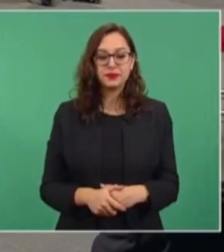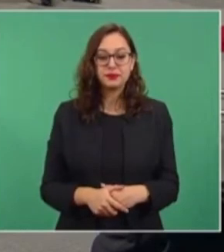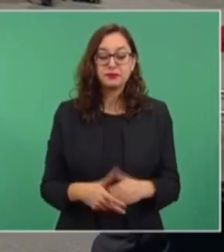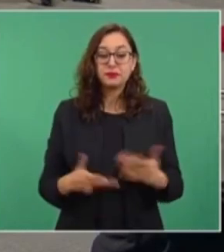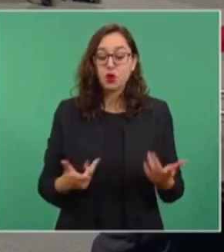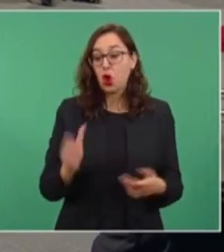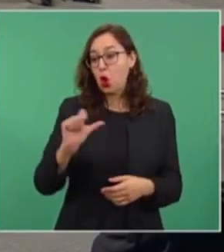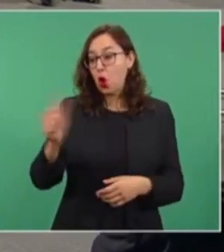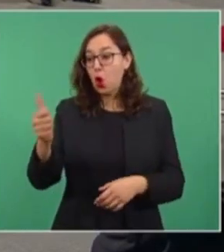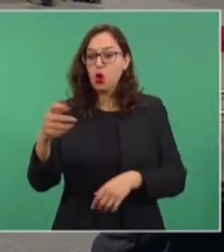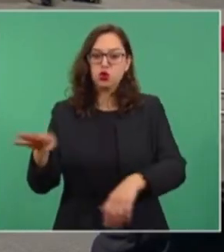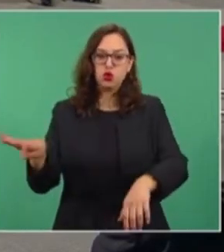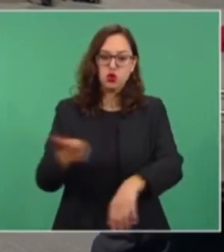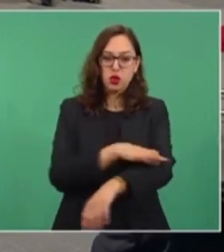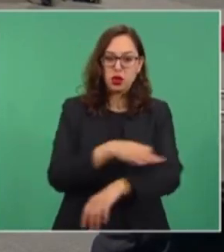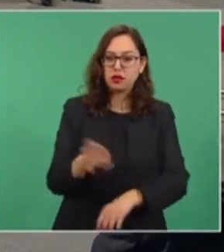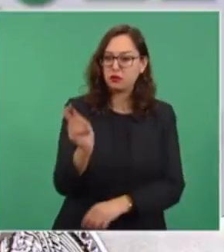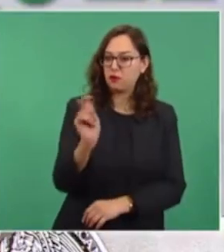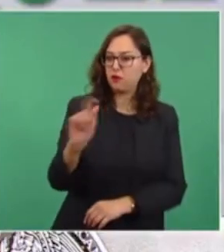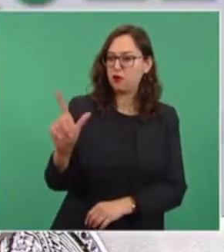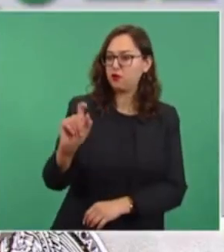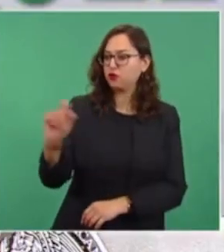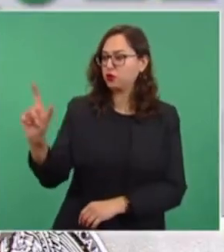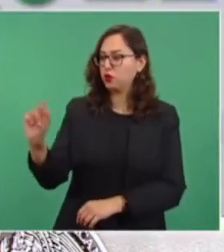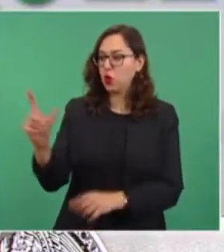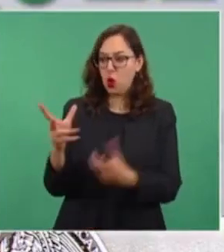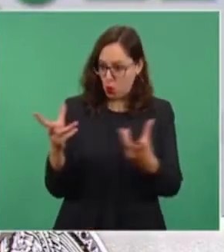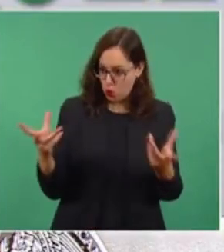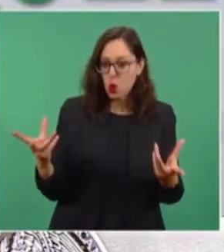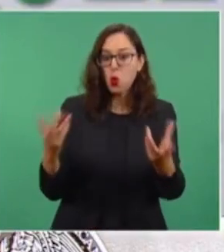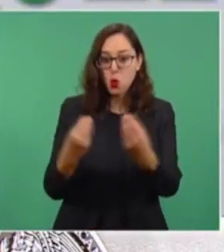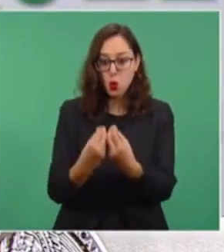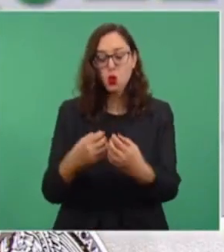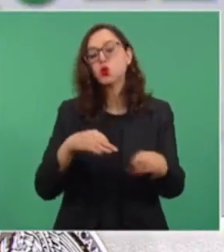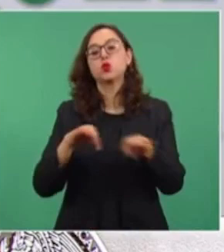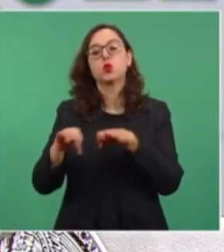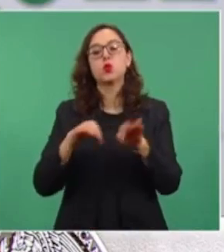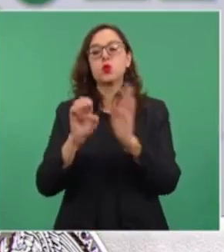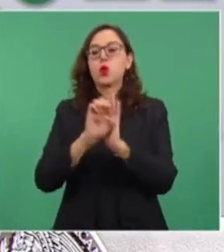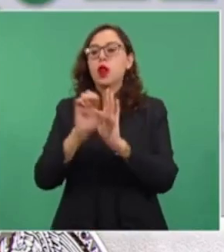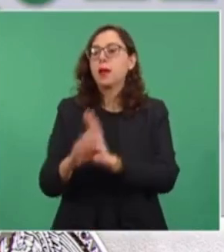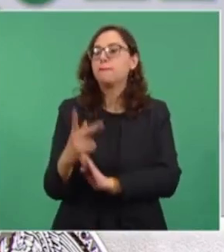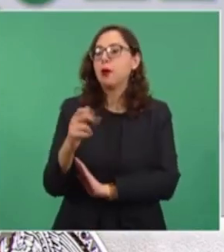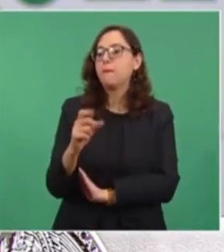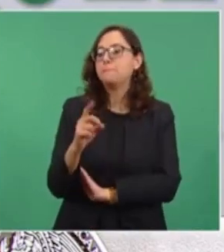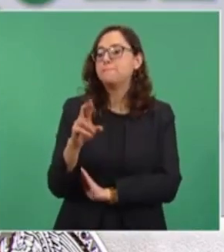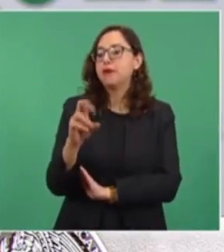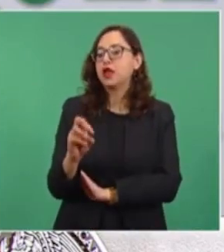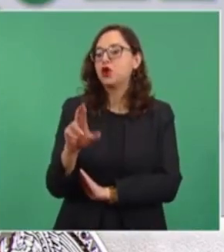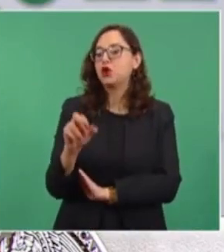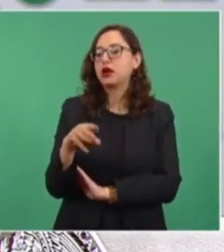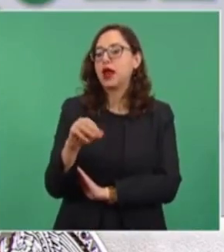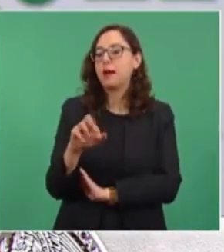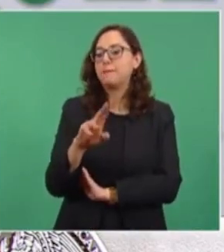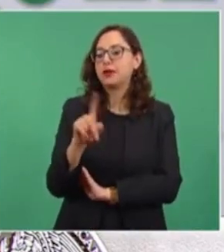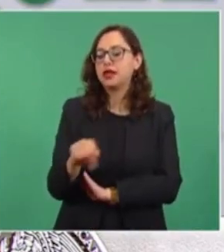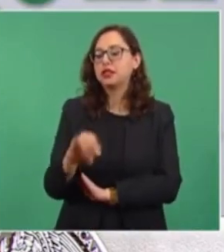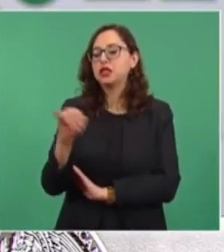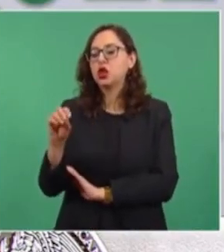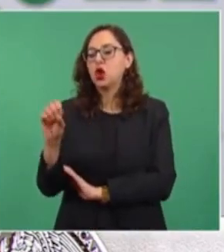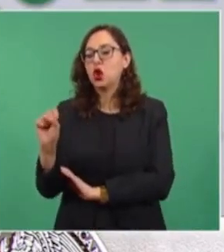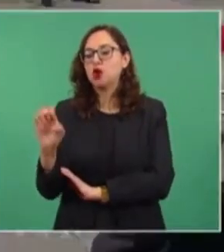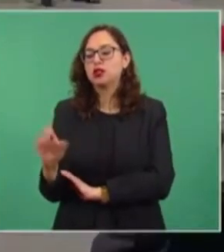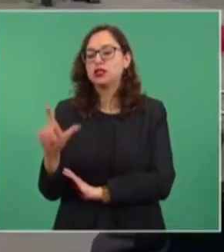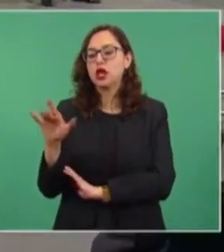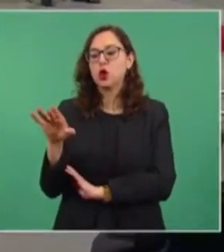prestigiados arquitectos a lo largo de su carrera, como Pedro Ramírez Vázquez y José Luis Benlliure en la Basílica de